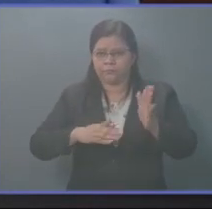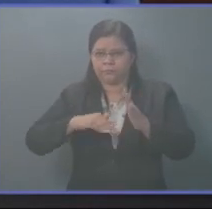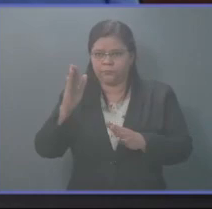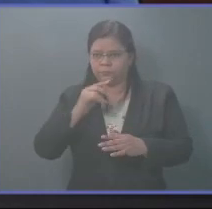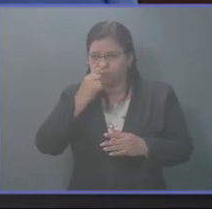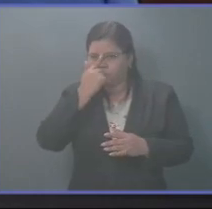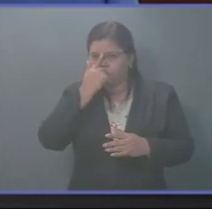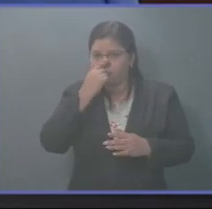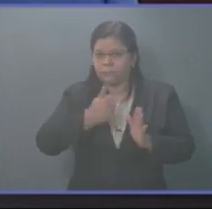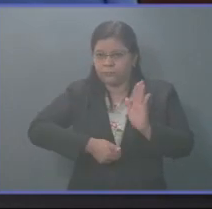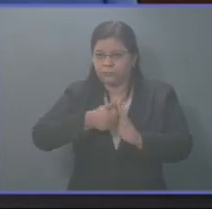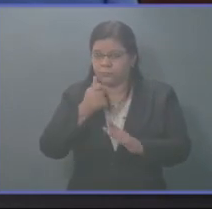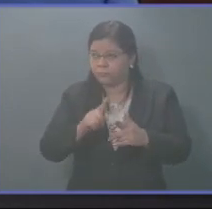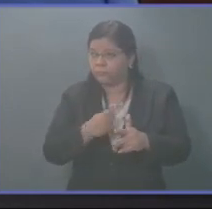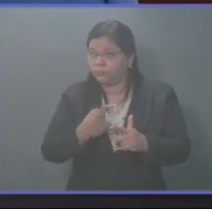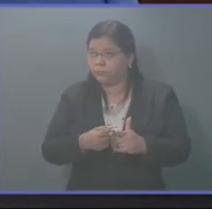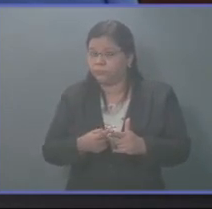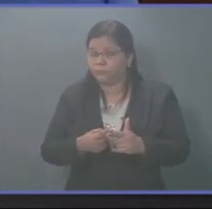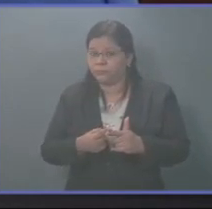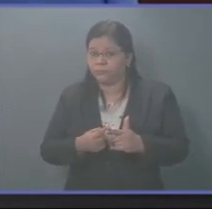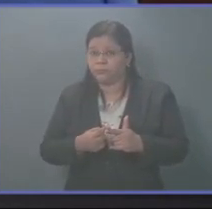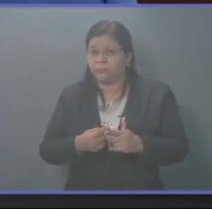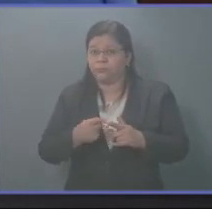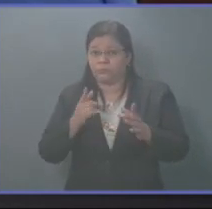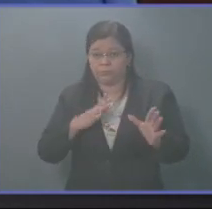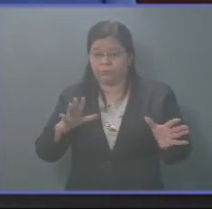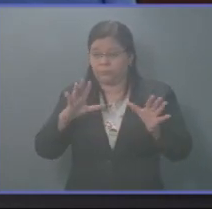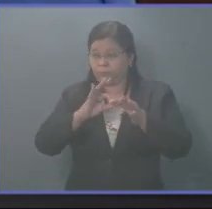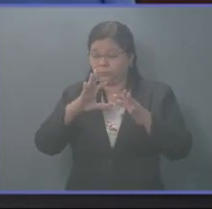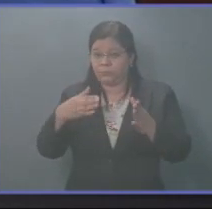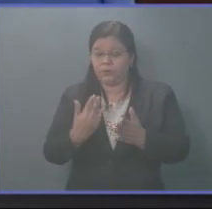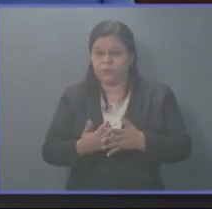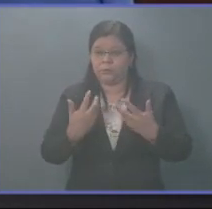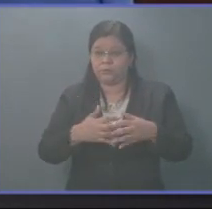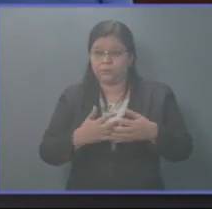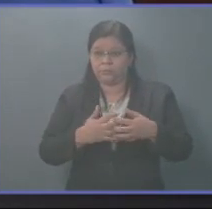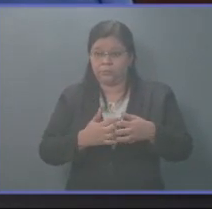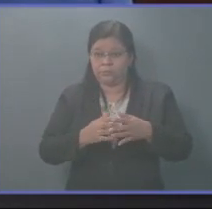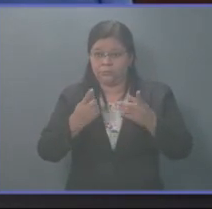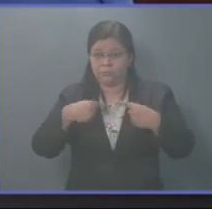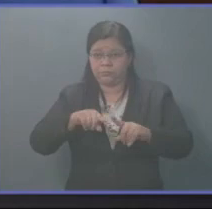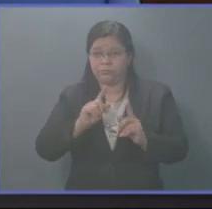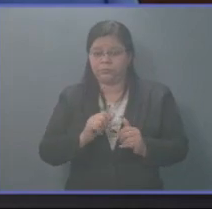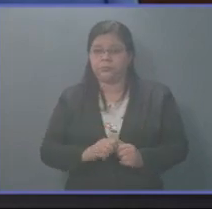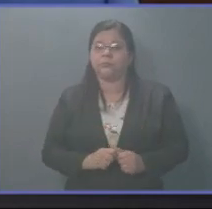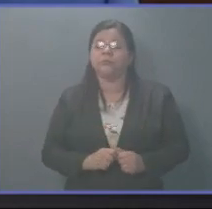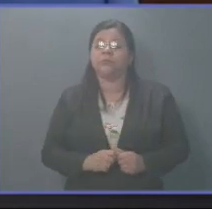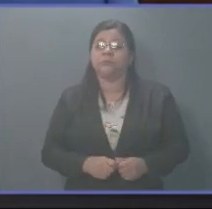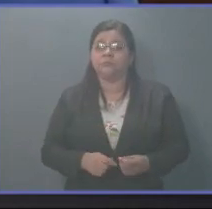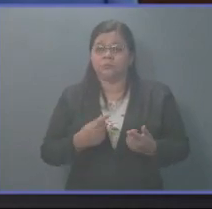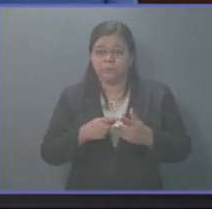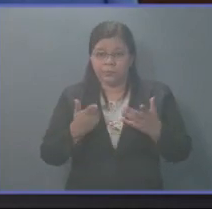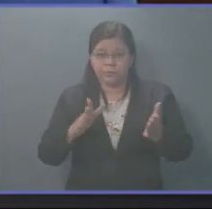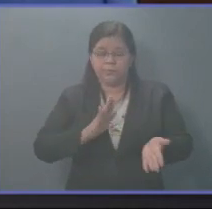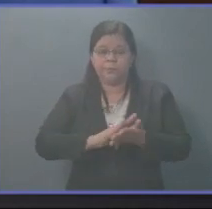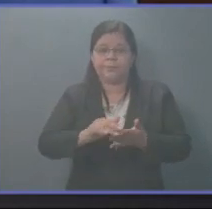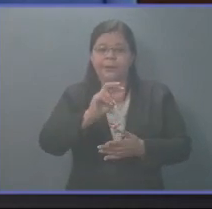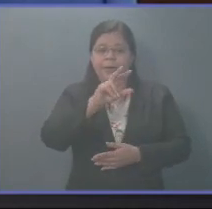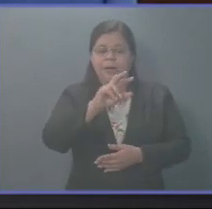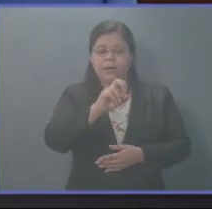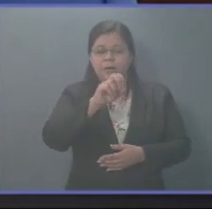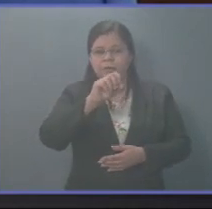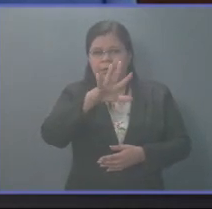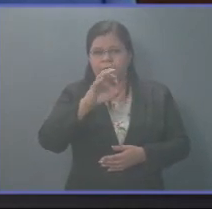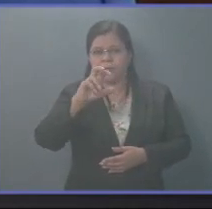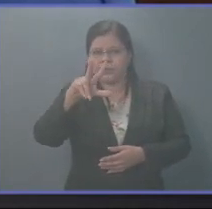cantinas, abarroterías, bares u otros establecimientos comerciales establecidos en jurisdicción del municipio, cancelarán la cantidad de $30 mensuales